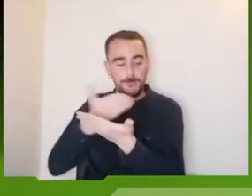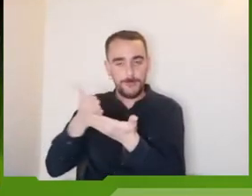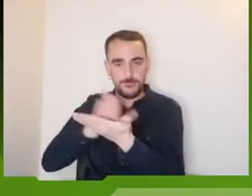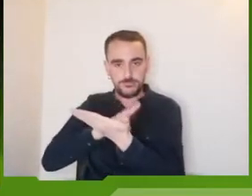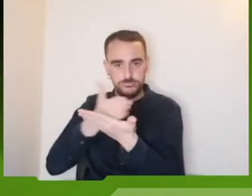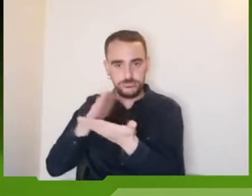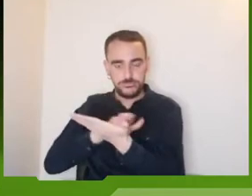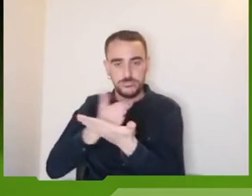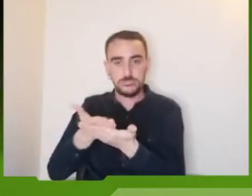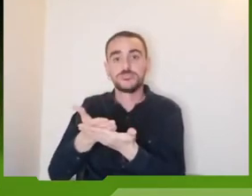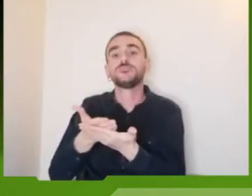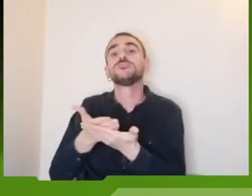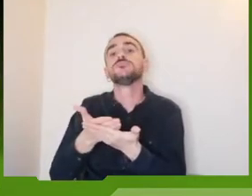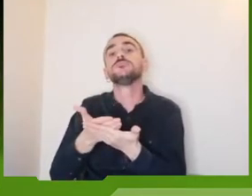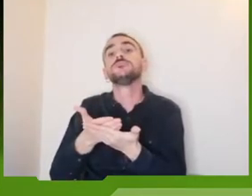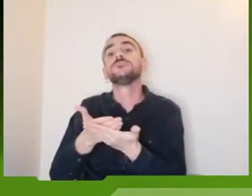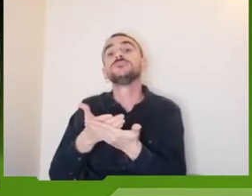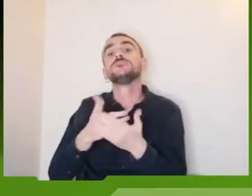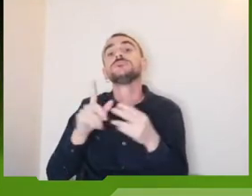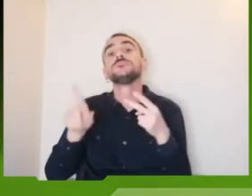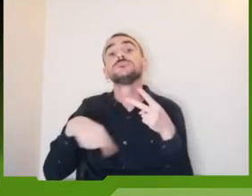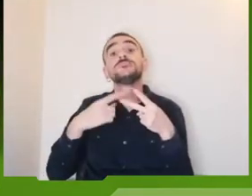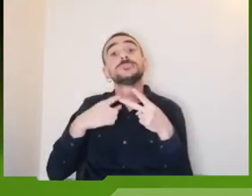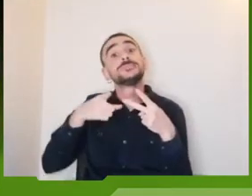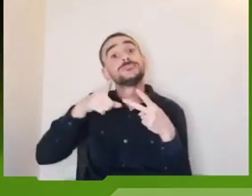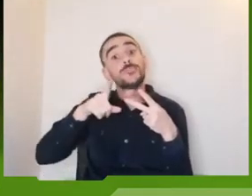bol de la misma leche sin azúcar,